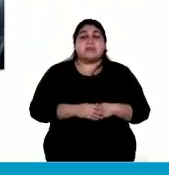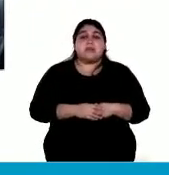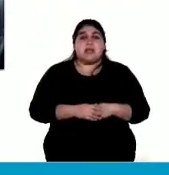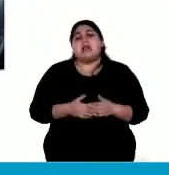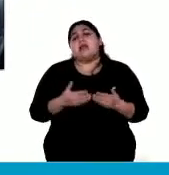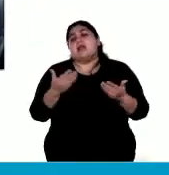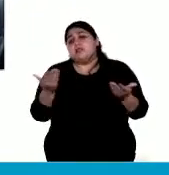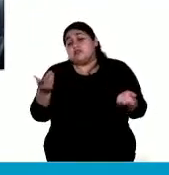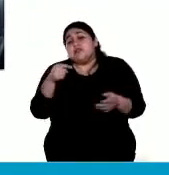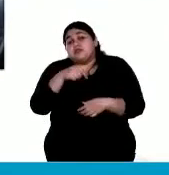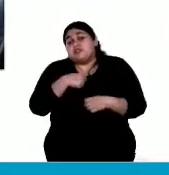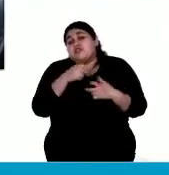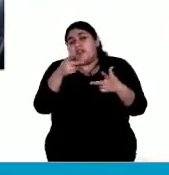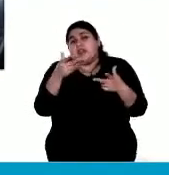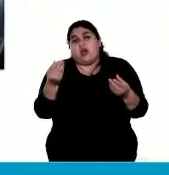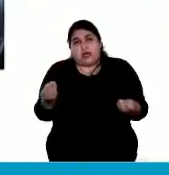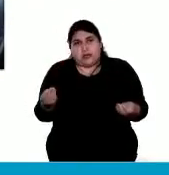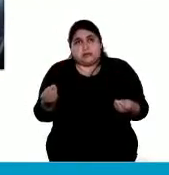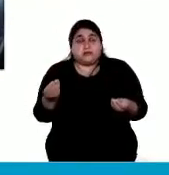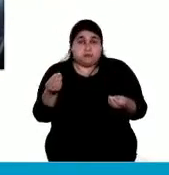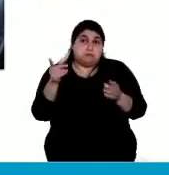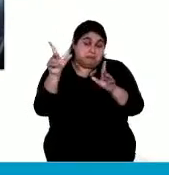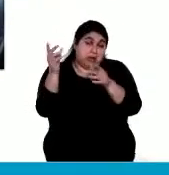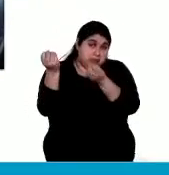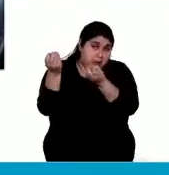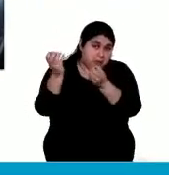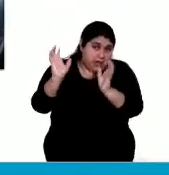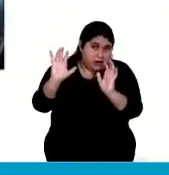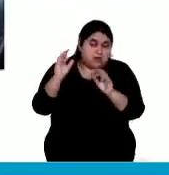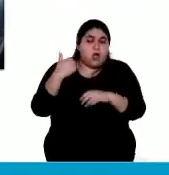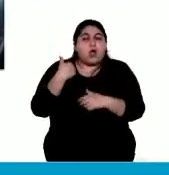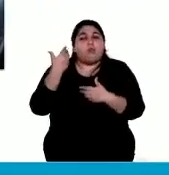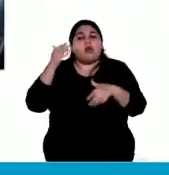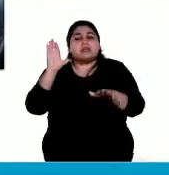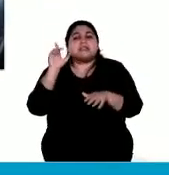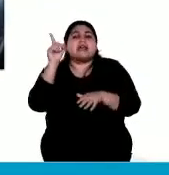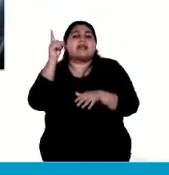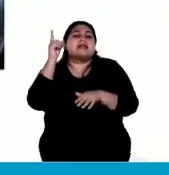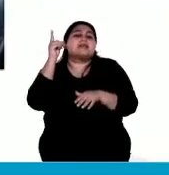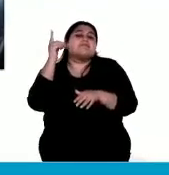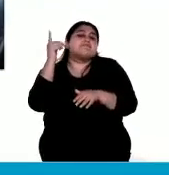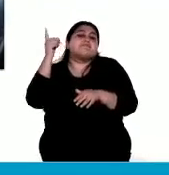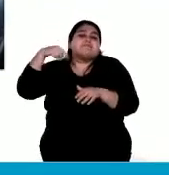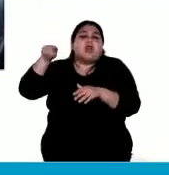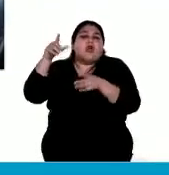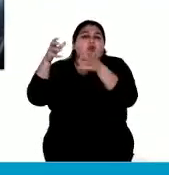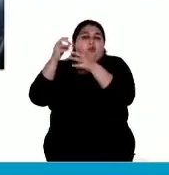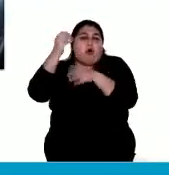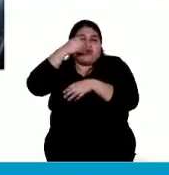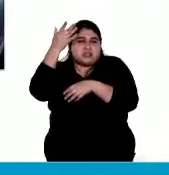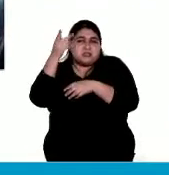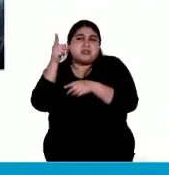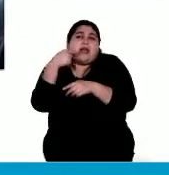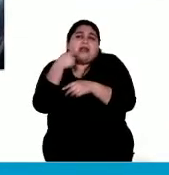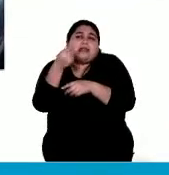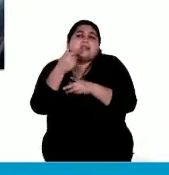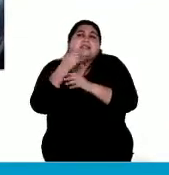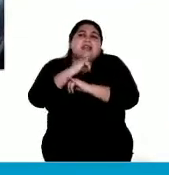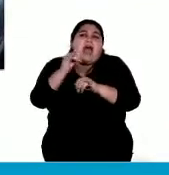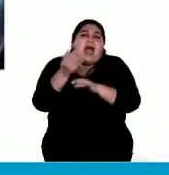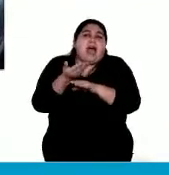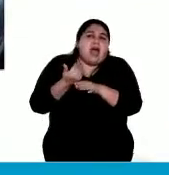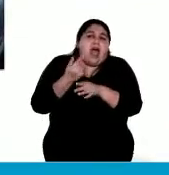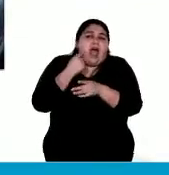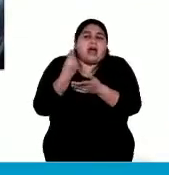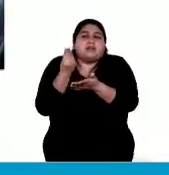Entonces, lo que digo es, está bien, podríamos, seguramente desde el oficialismo dirán, bueno, pero se acaba de anunciar hace muy